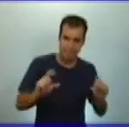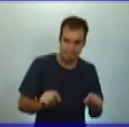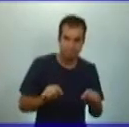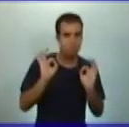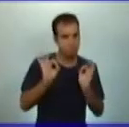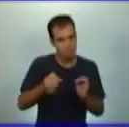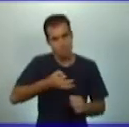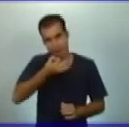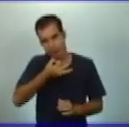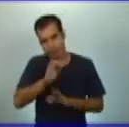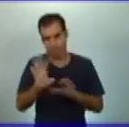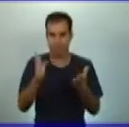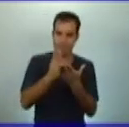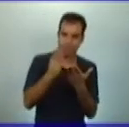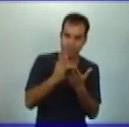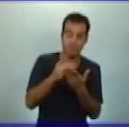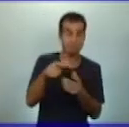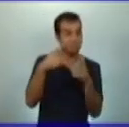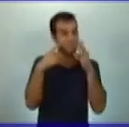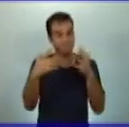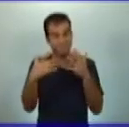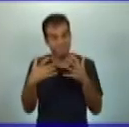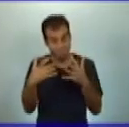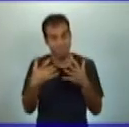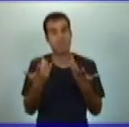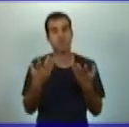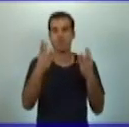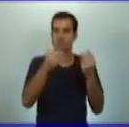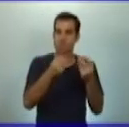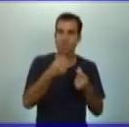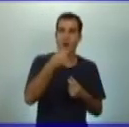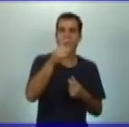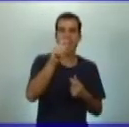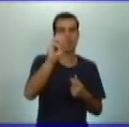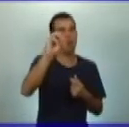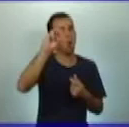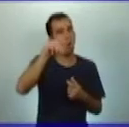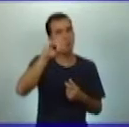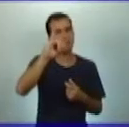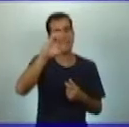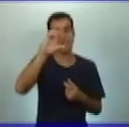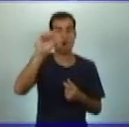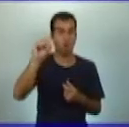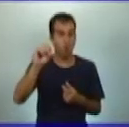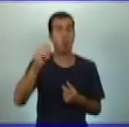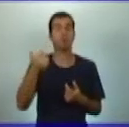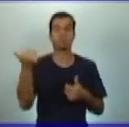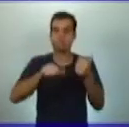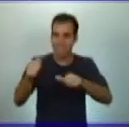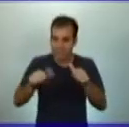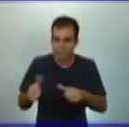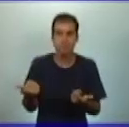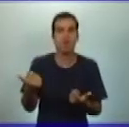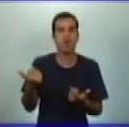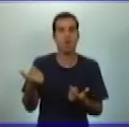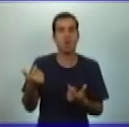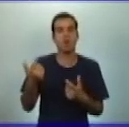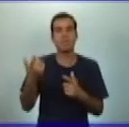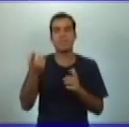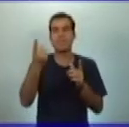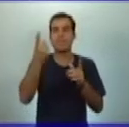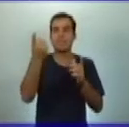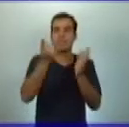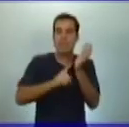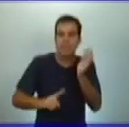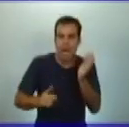hablado en clase, que son importantes como número atómico, elemento químico y carga nuclear, que aparecen en los